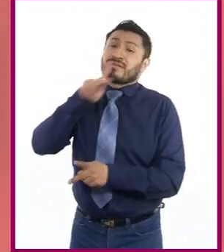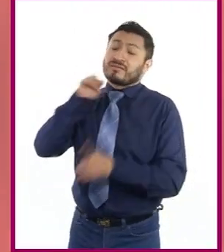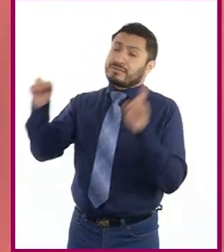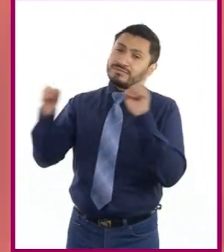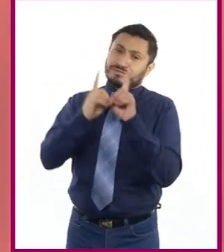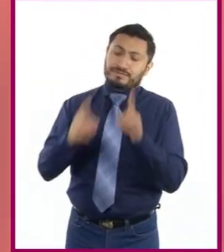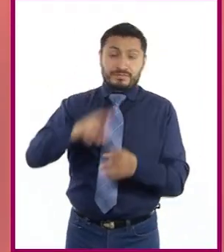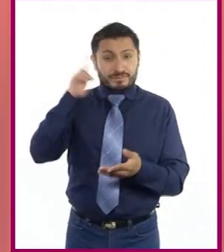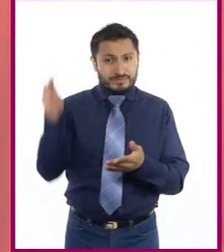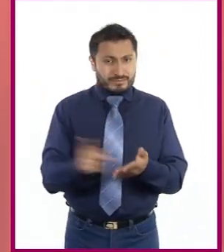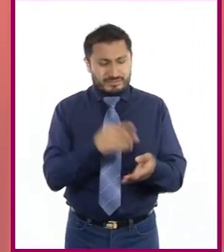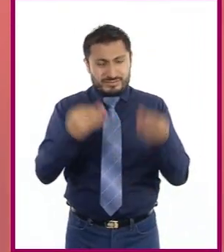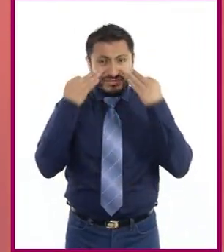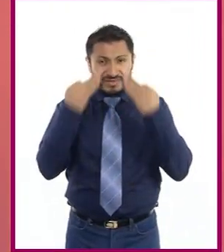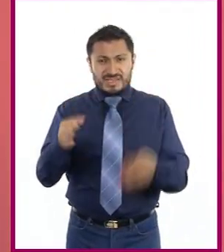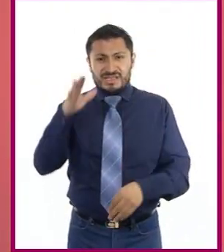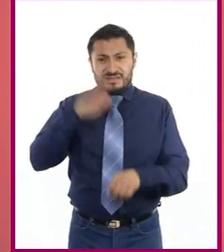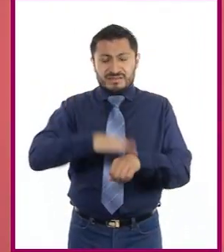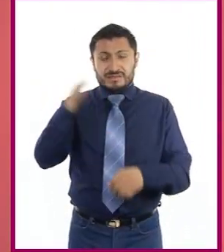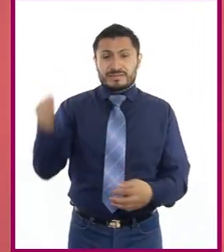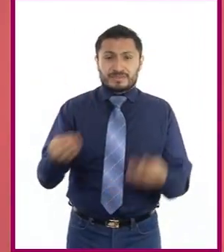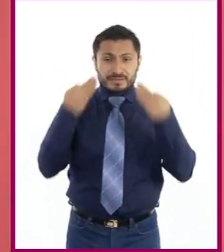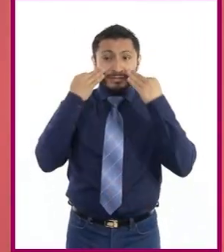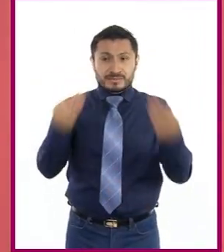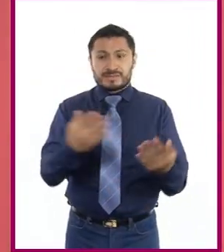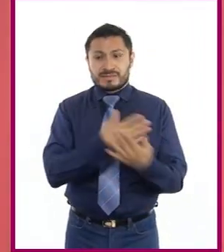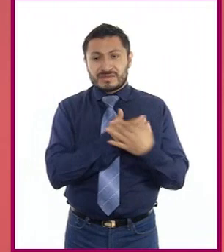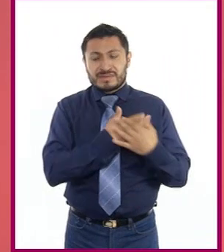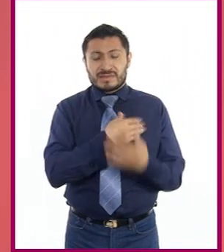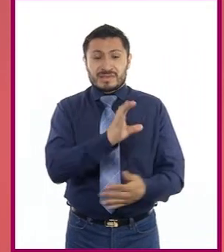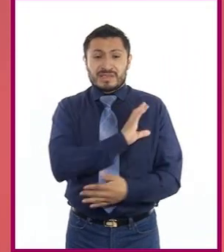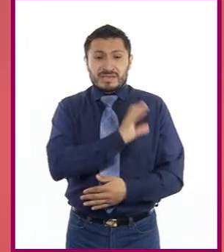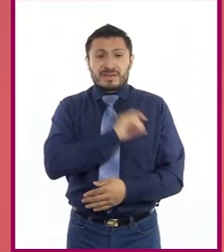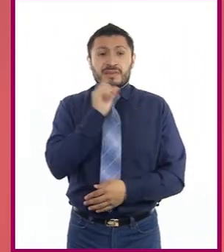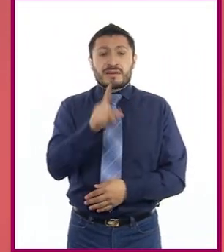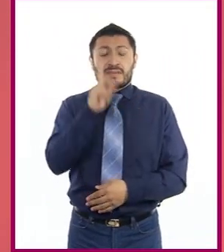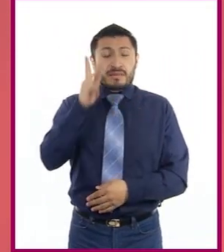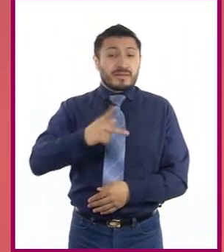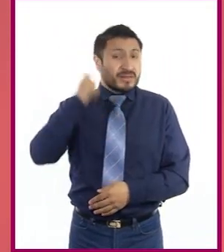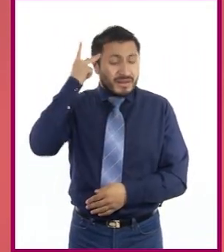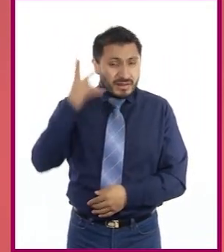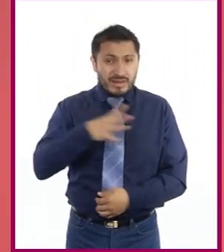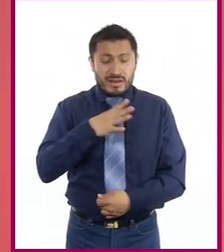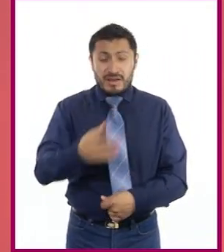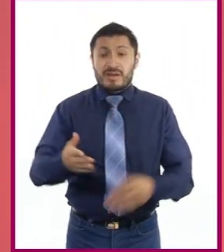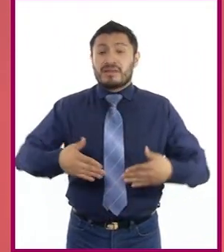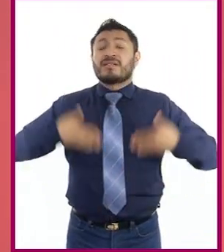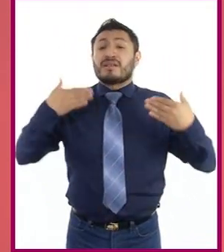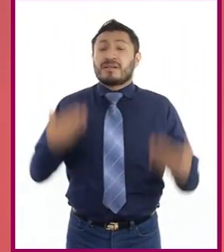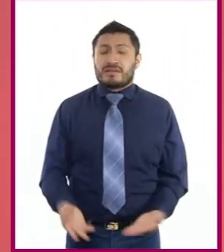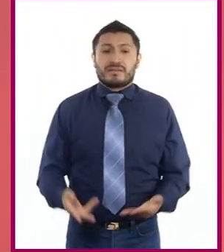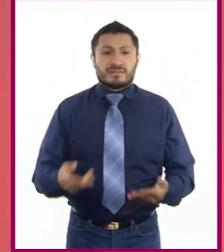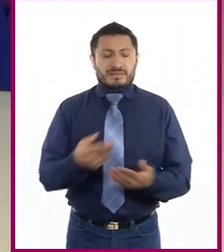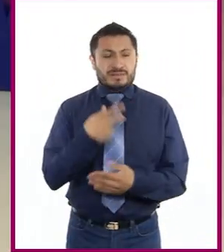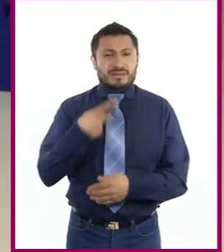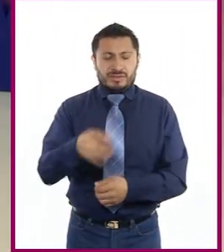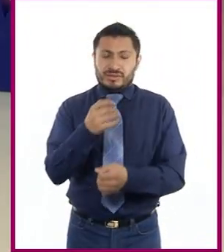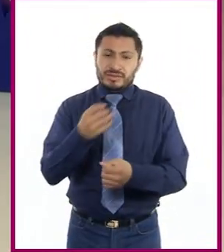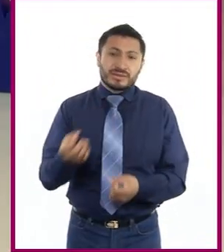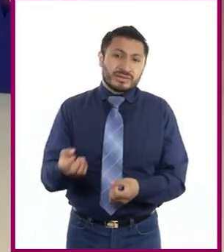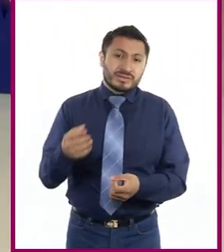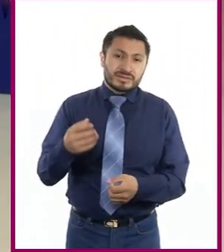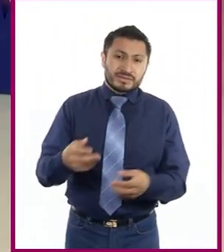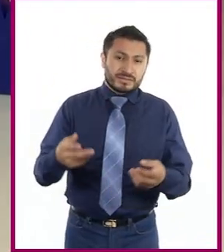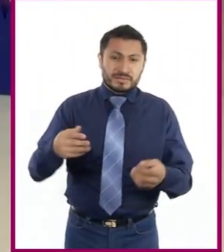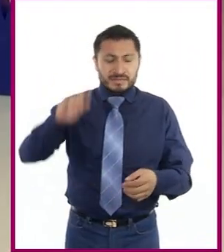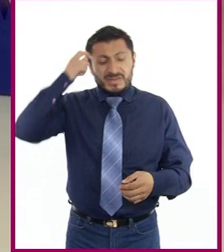vez, vemos aquí más muestras de amor fraternal. También el príncipe deposita su confianza en sus vasallos y, por